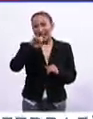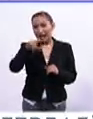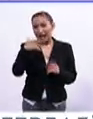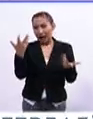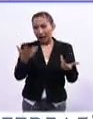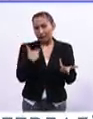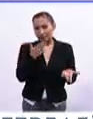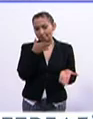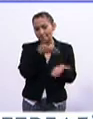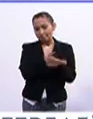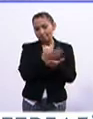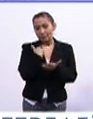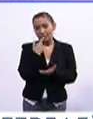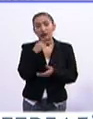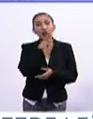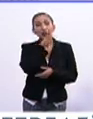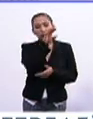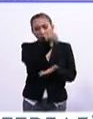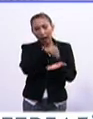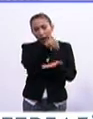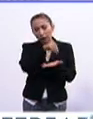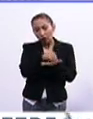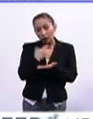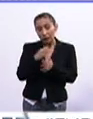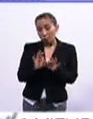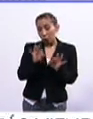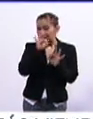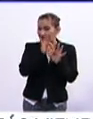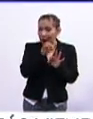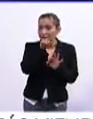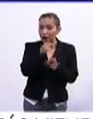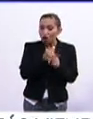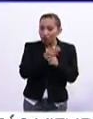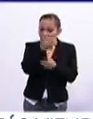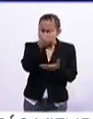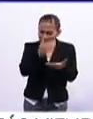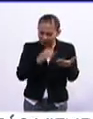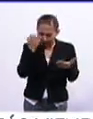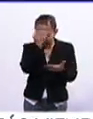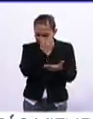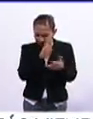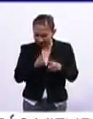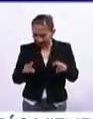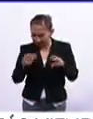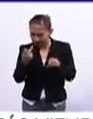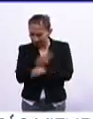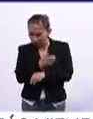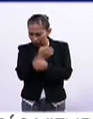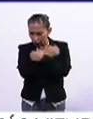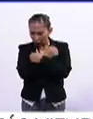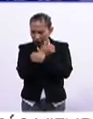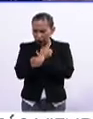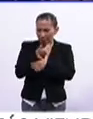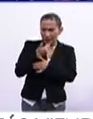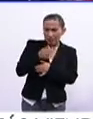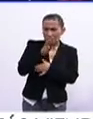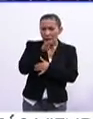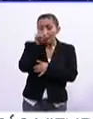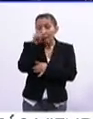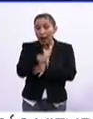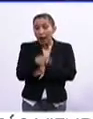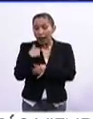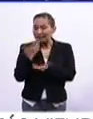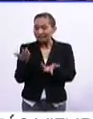Evaluación de la Educación, cuyos resultados son una importante fuente de información para analizar el estado de la educación, a fin de que